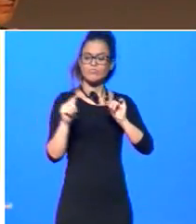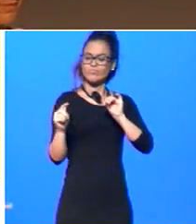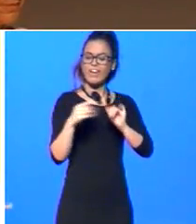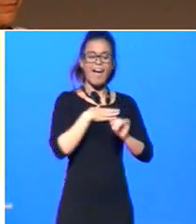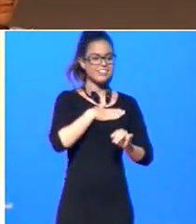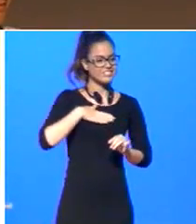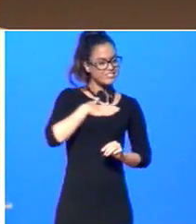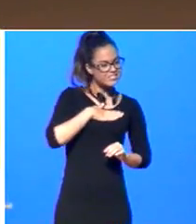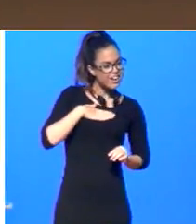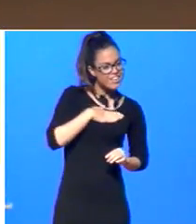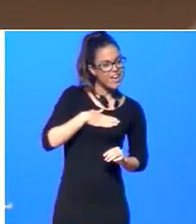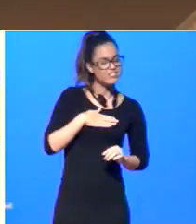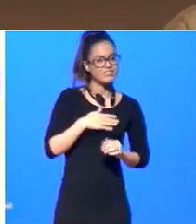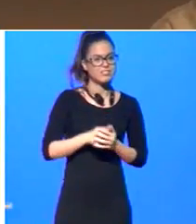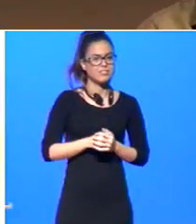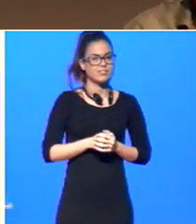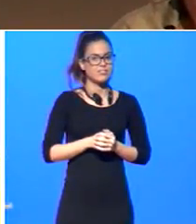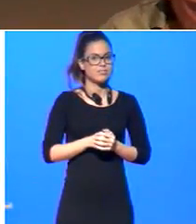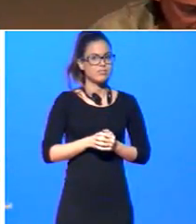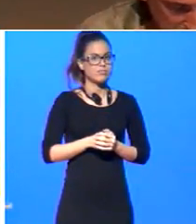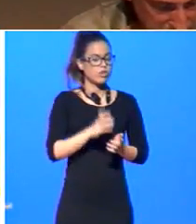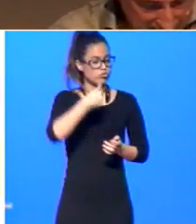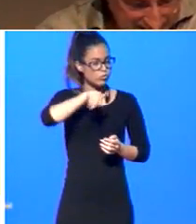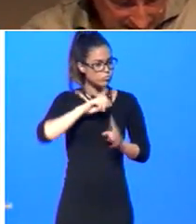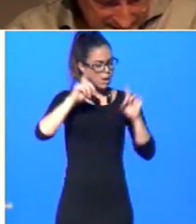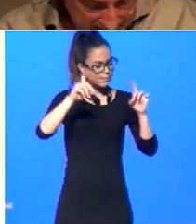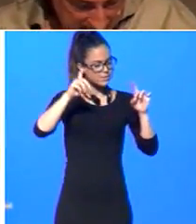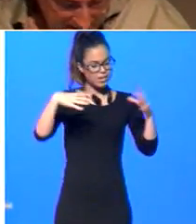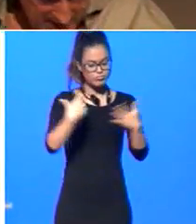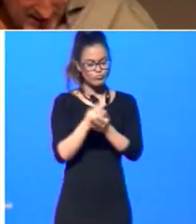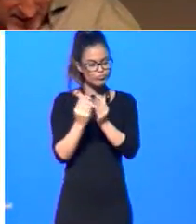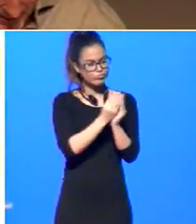eta atsegin egiten saiatuko gara guztion artean.